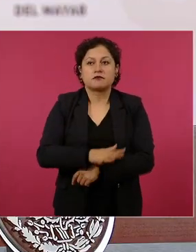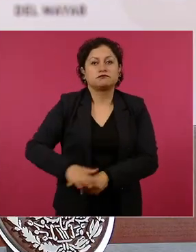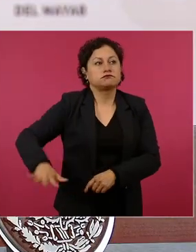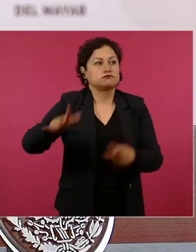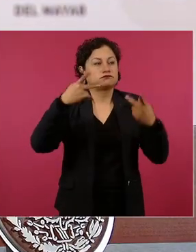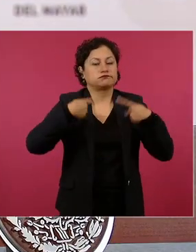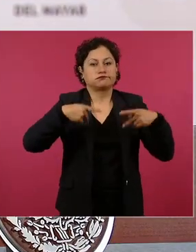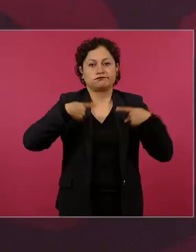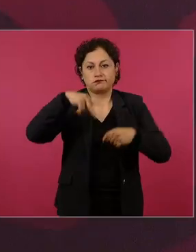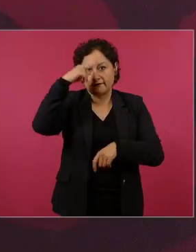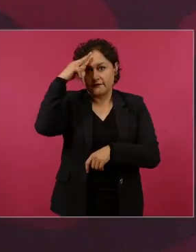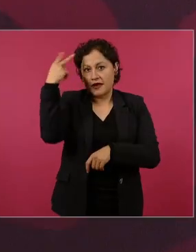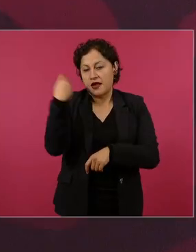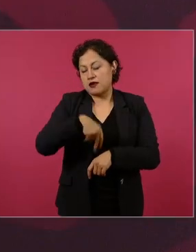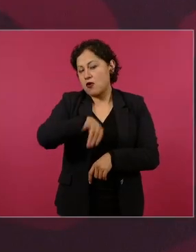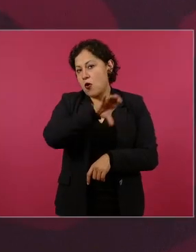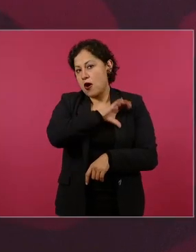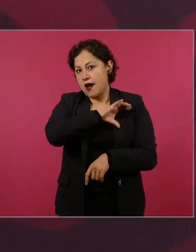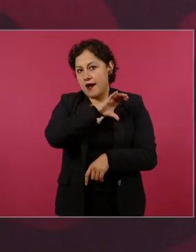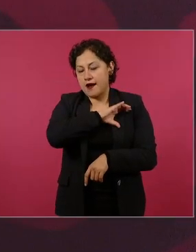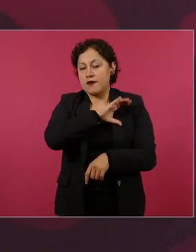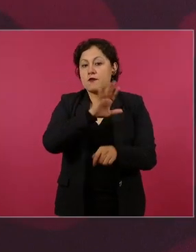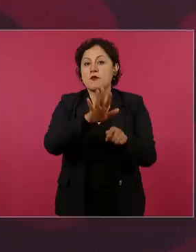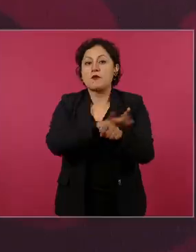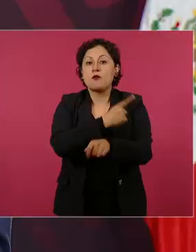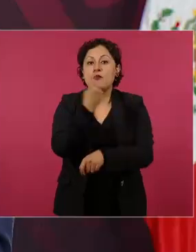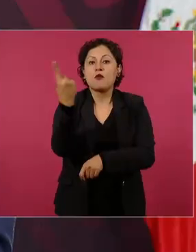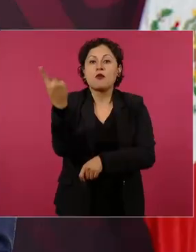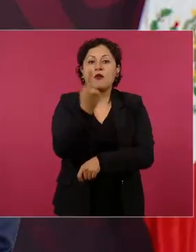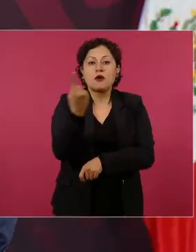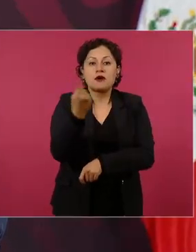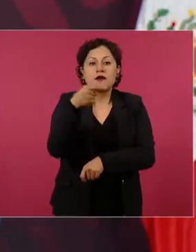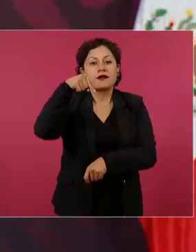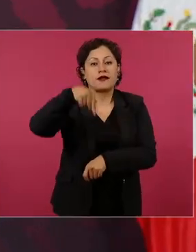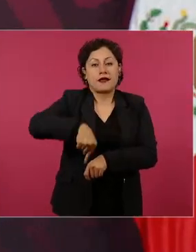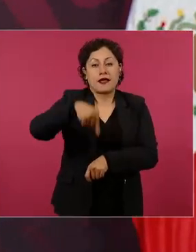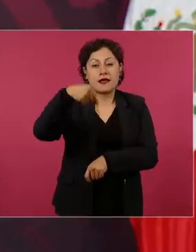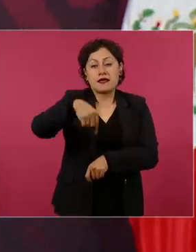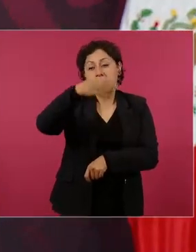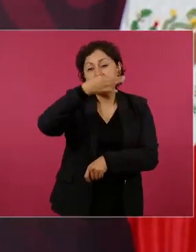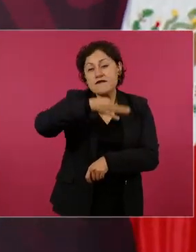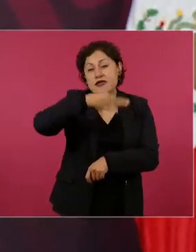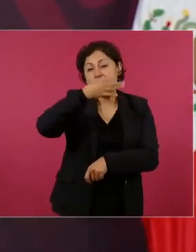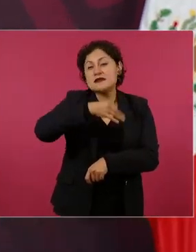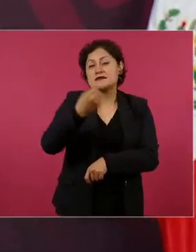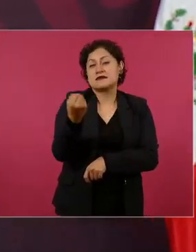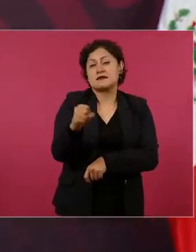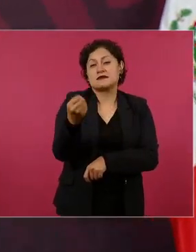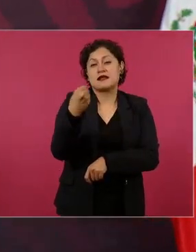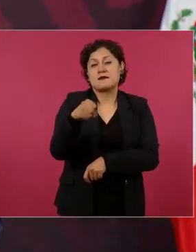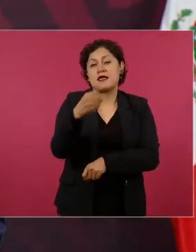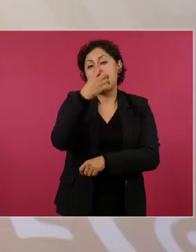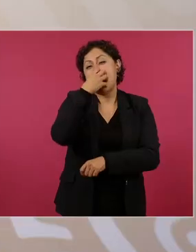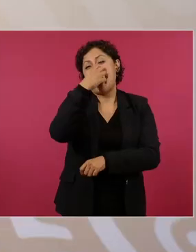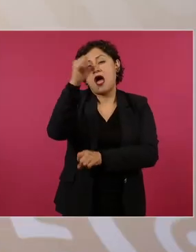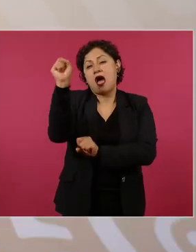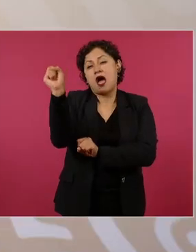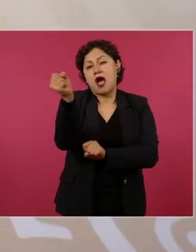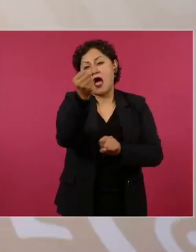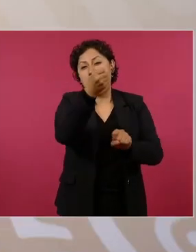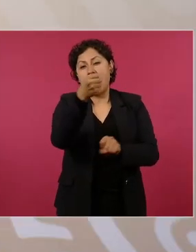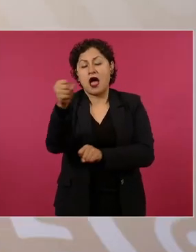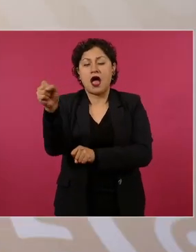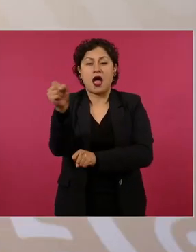eso el grito de independencia es la fiesta cívica más importante del país. No es